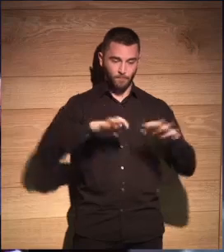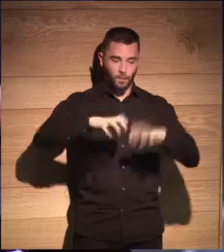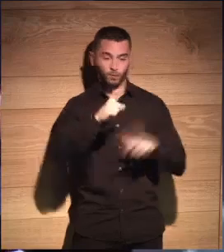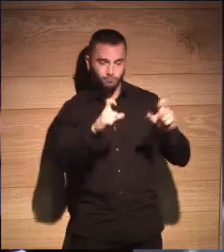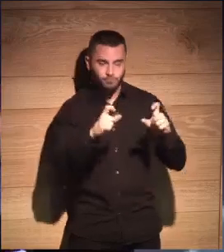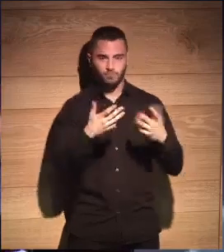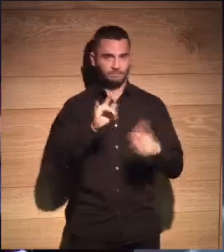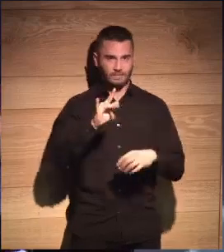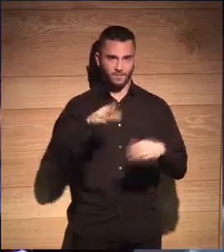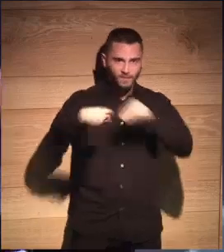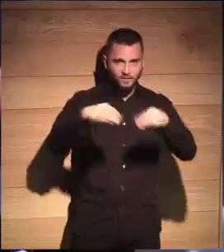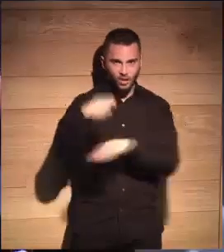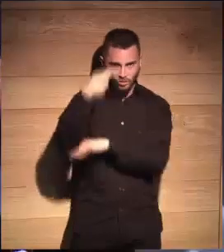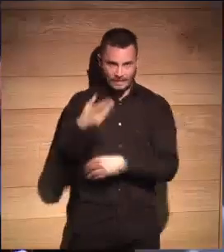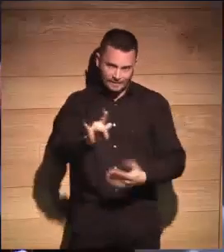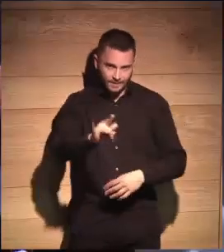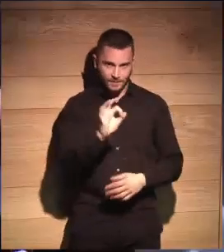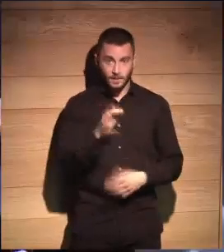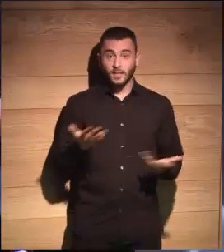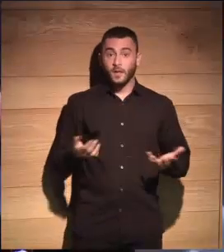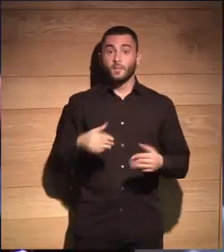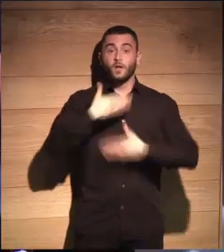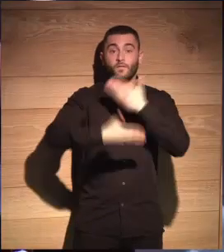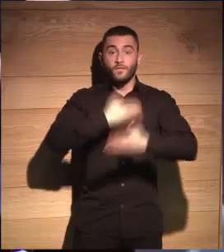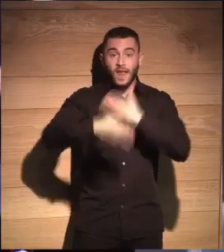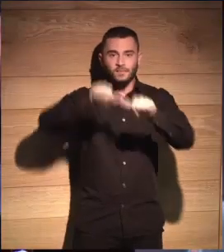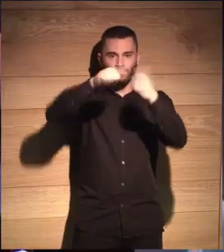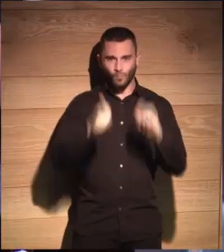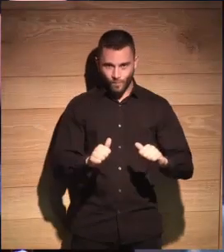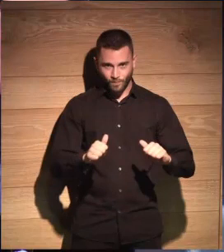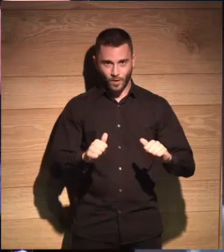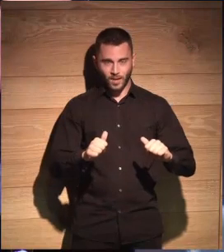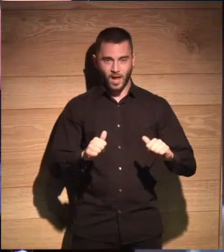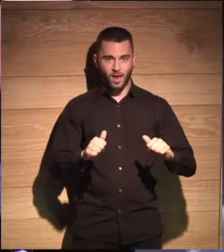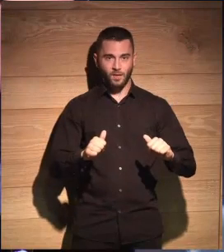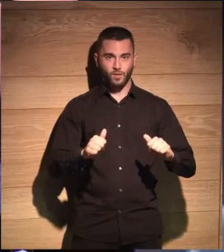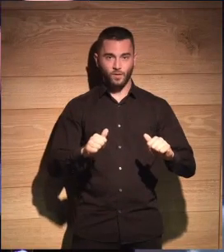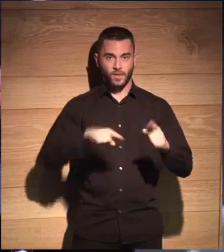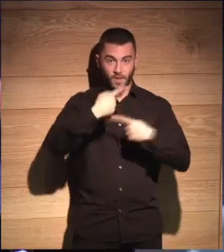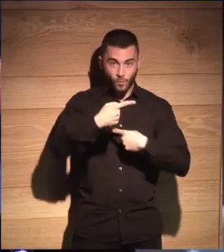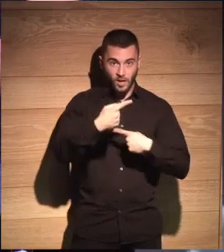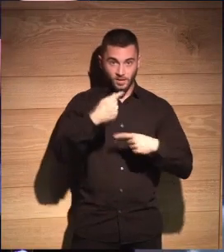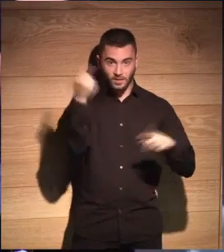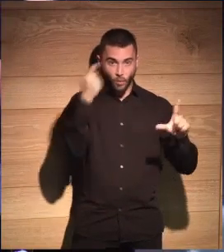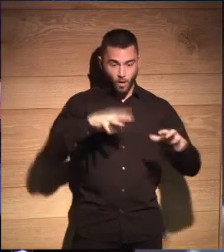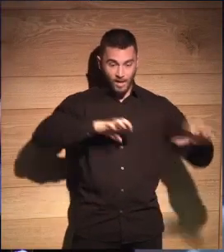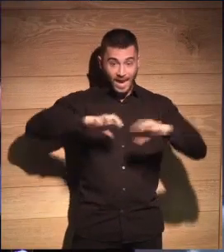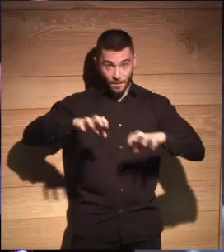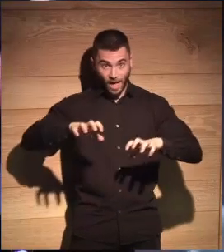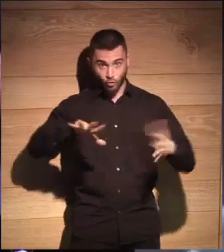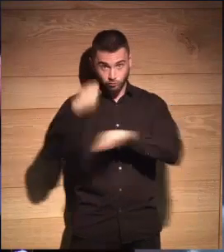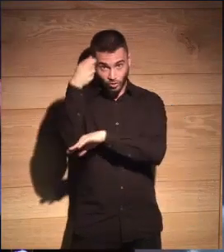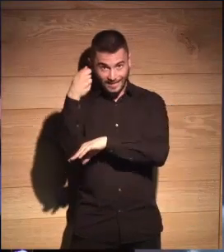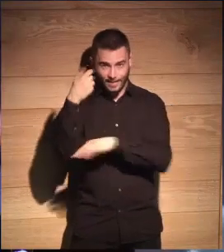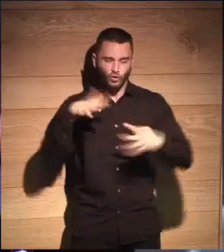sí, para conseguir la expresividad y tal. Pero en la primera fase, que sería el modelado, y después ya más adelante pasaríamos a la animación, lo que intentamos es